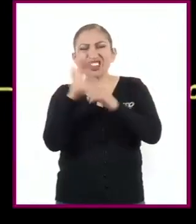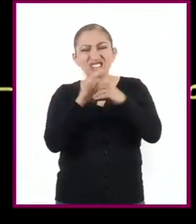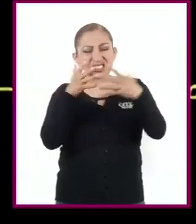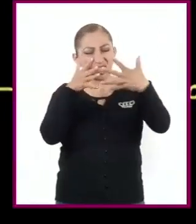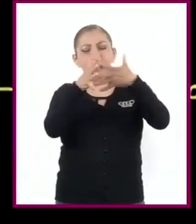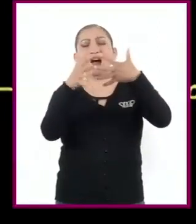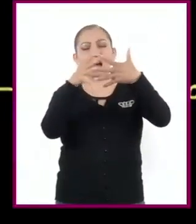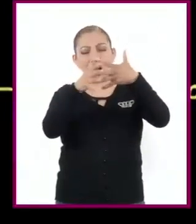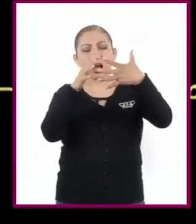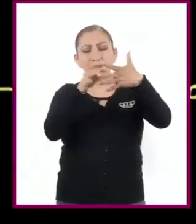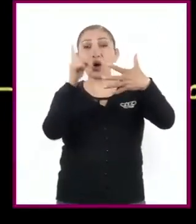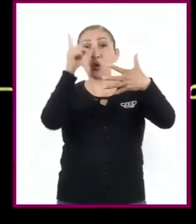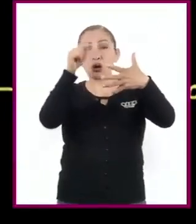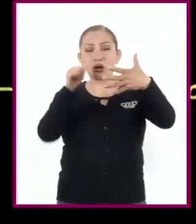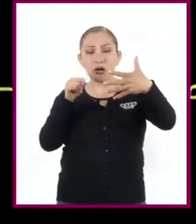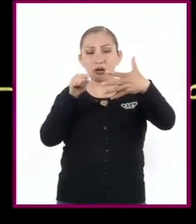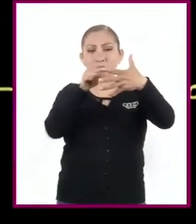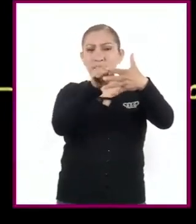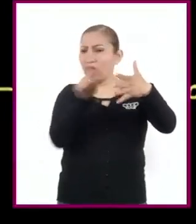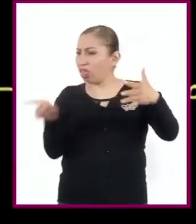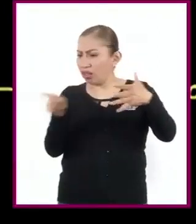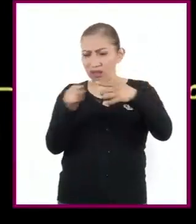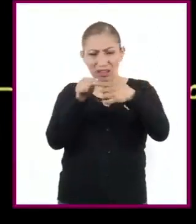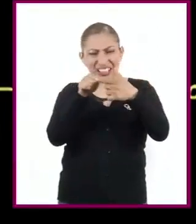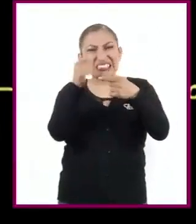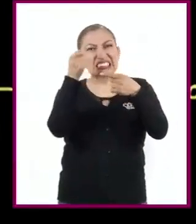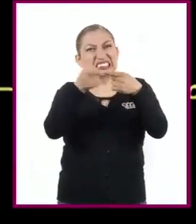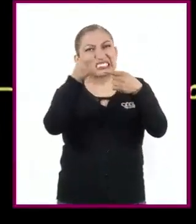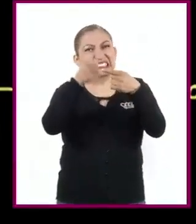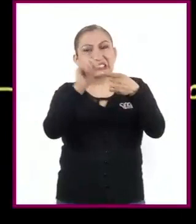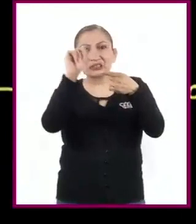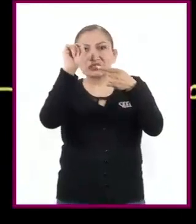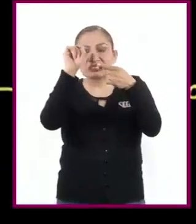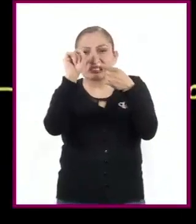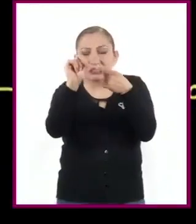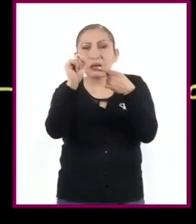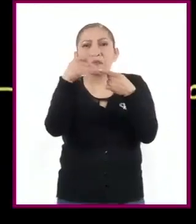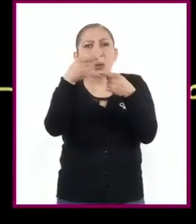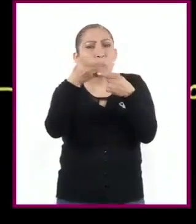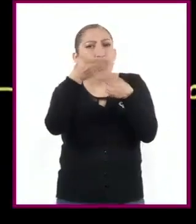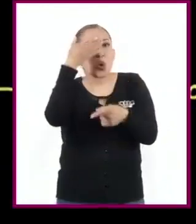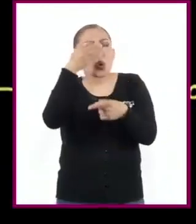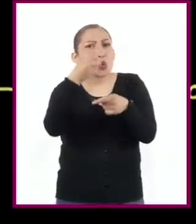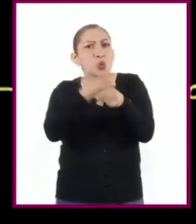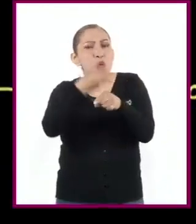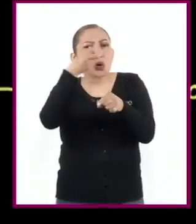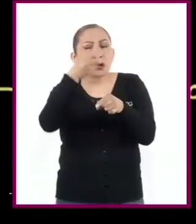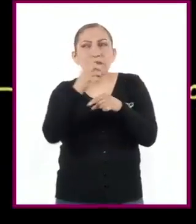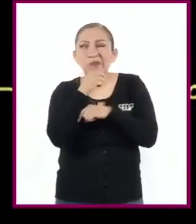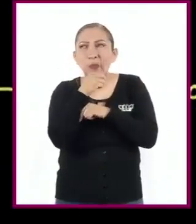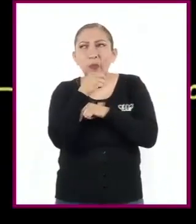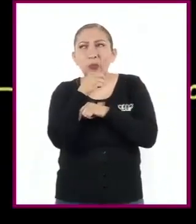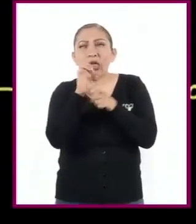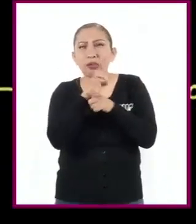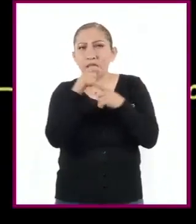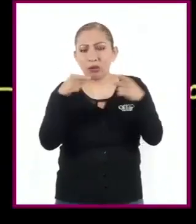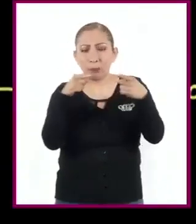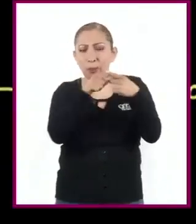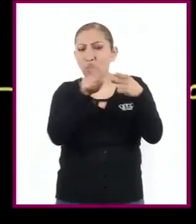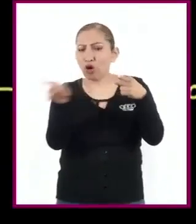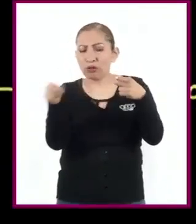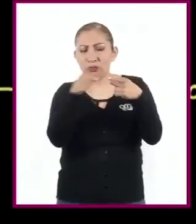que interactuaban estas partículas tenía que ser muy pequeño pero muy sólido. Así es como